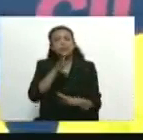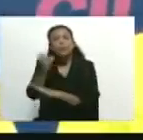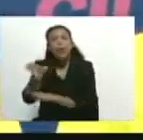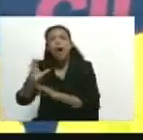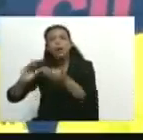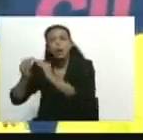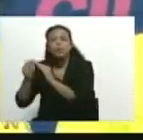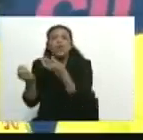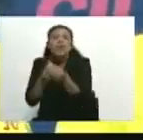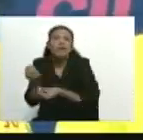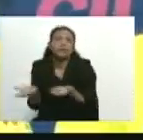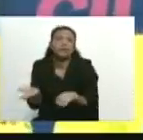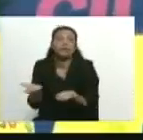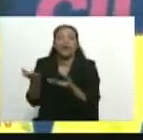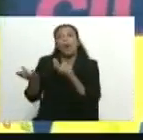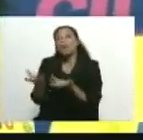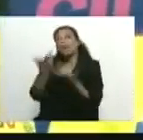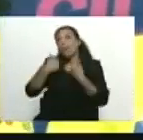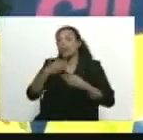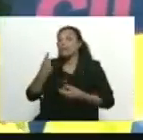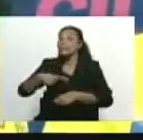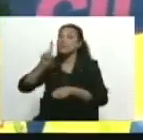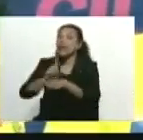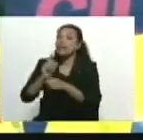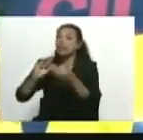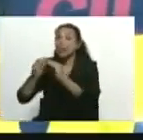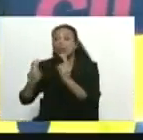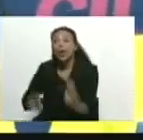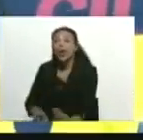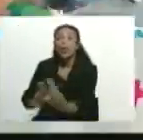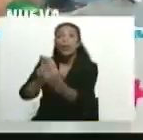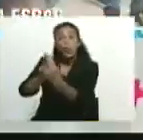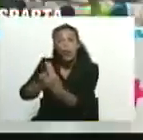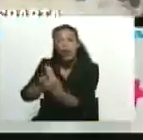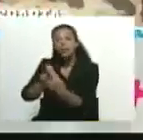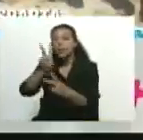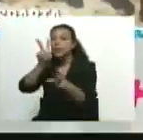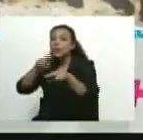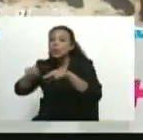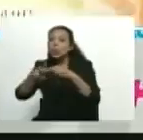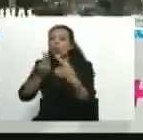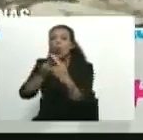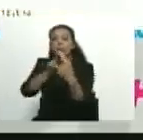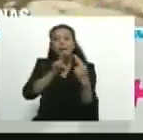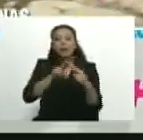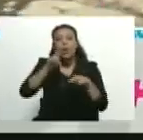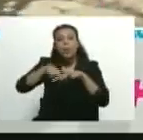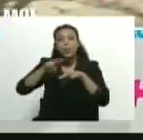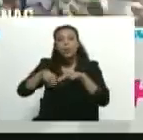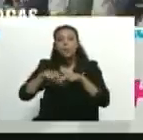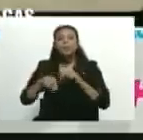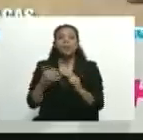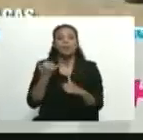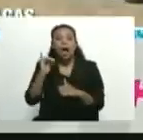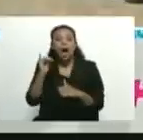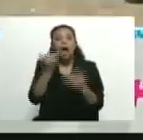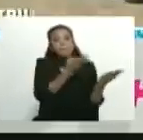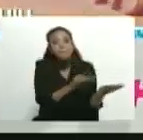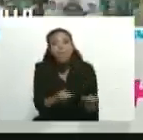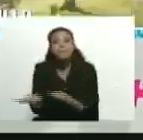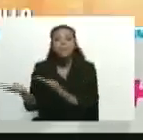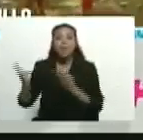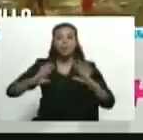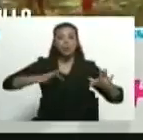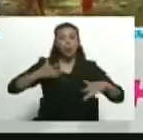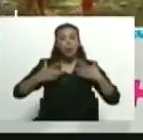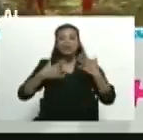hace? Se hace principalmente el encuentro con los niños y niñas y van a hacerle la bienvenida, la